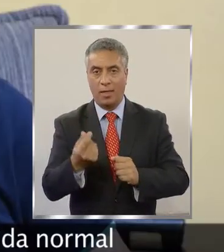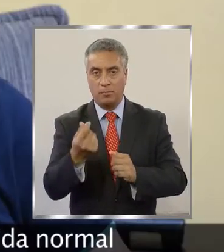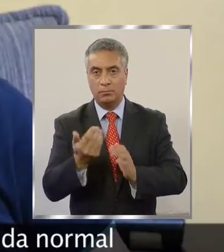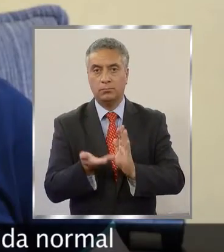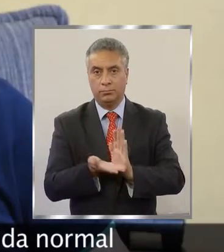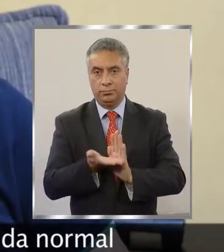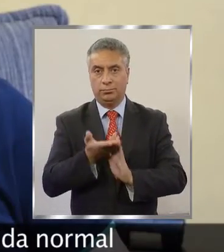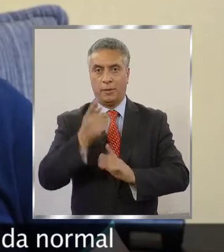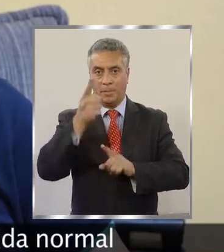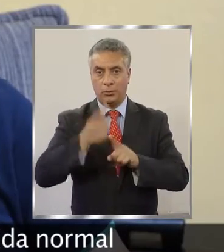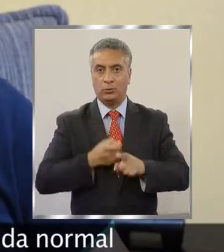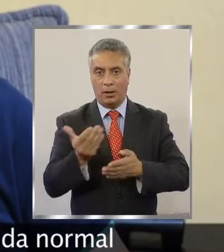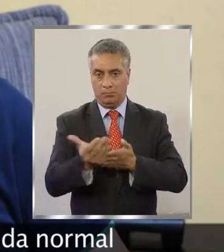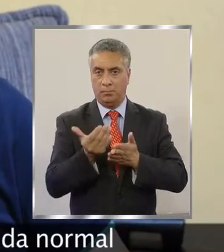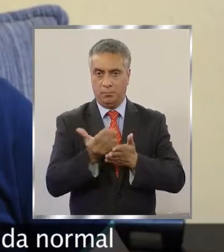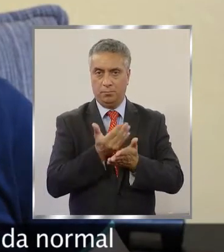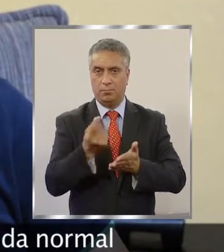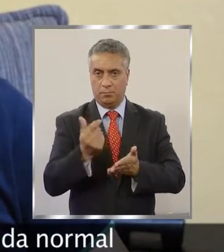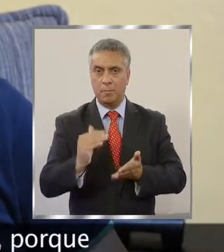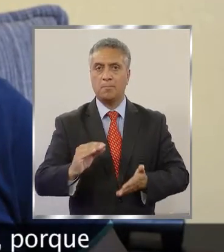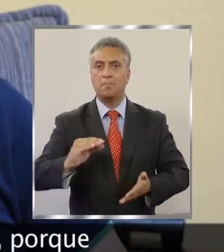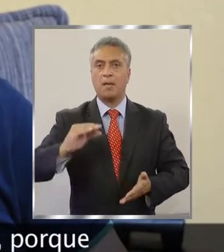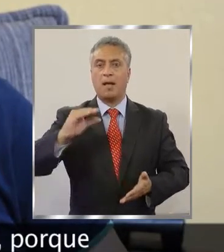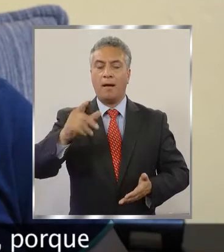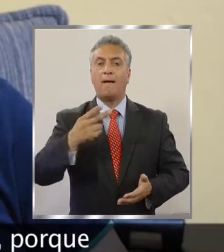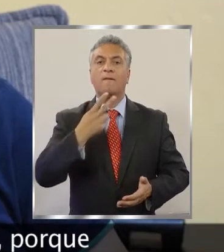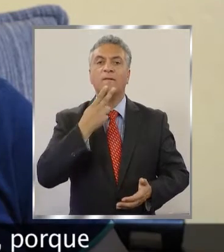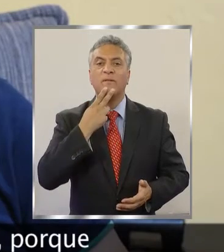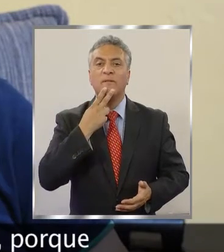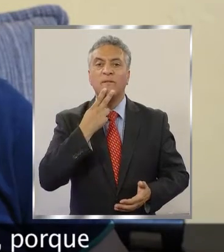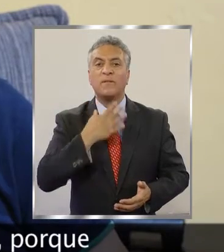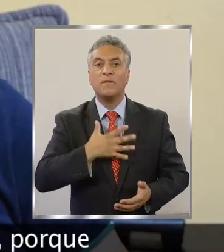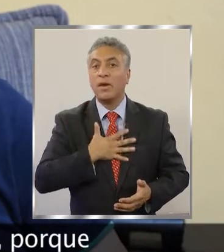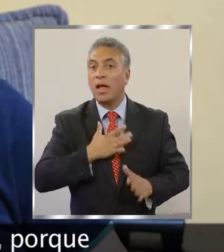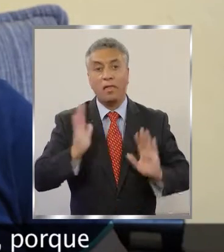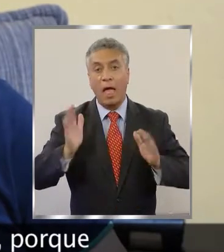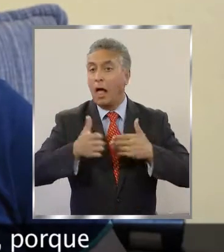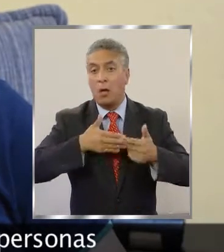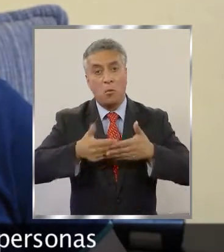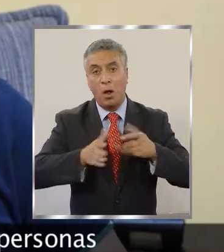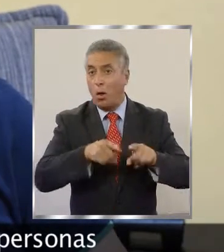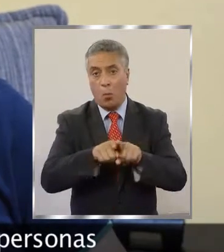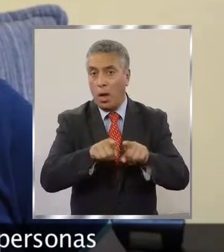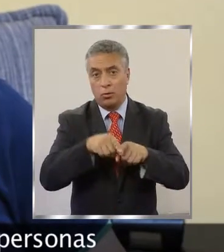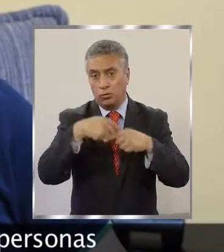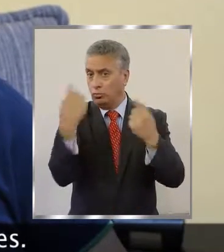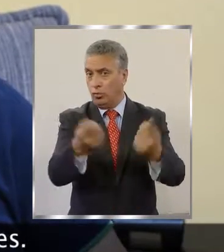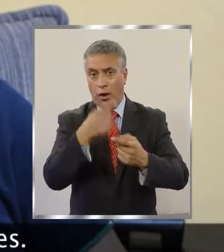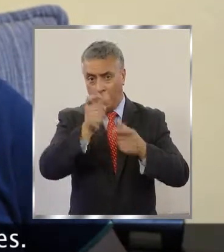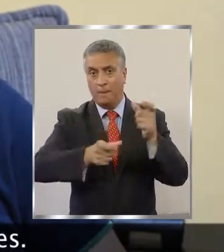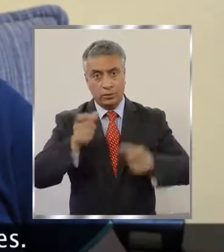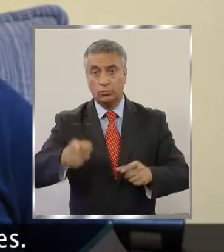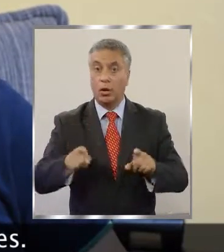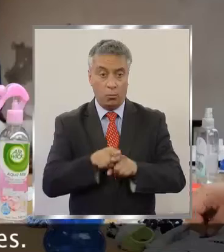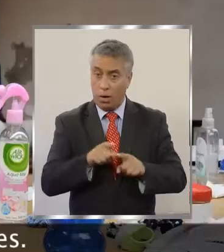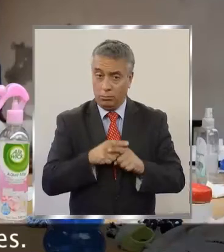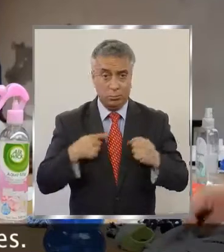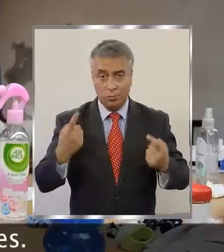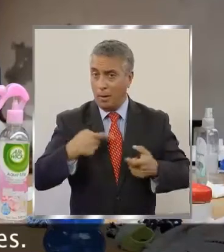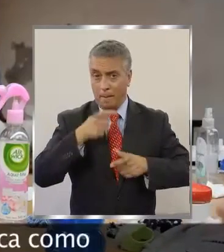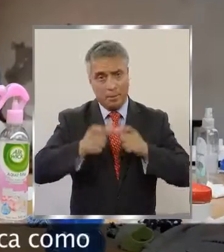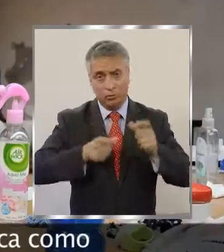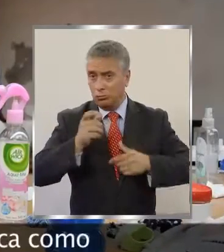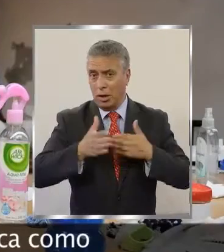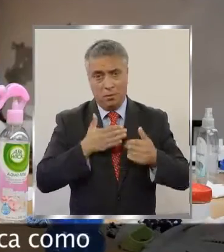llegar a tener una vida normal como todas las personas, porque nosotros también somos personas comunes y corrientes.